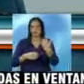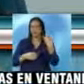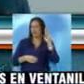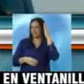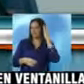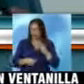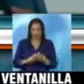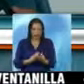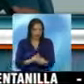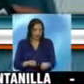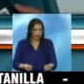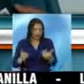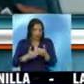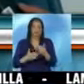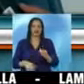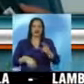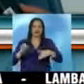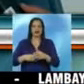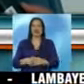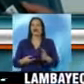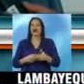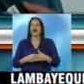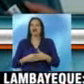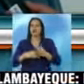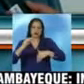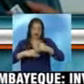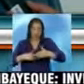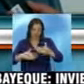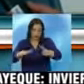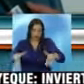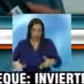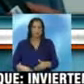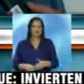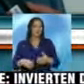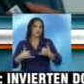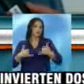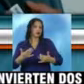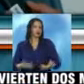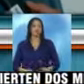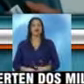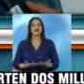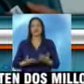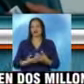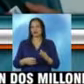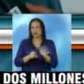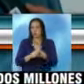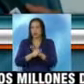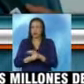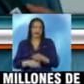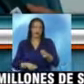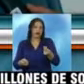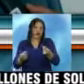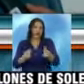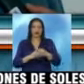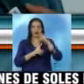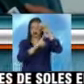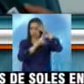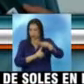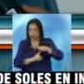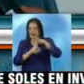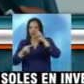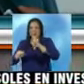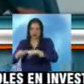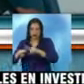plena arena, donde está la playa, han construido losas, venían ocupando la arena con sus sombrillas y con sus sillas